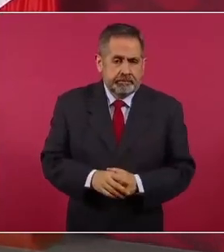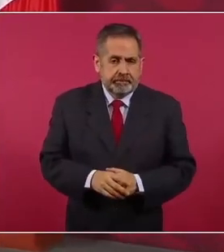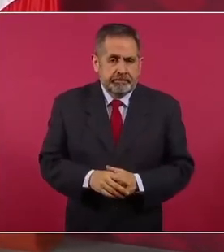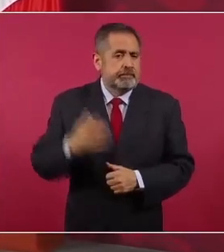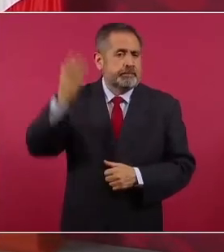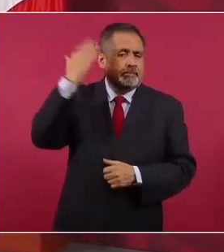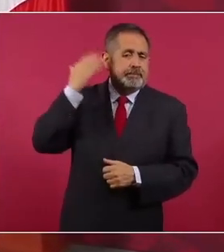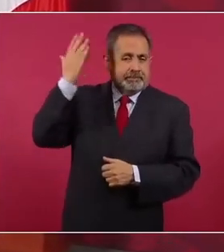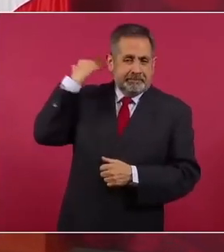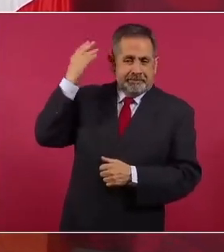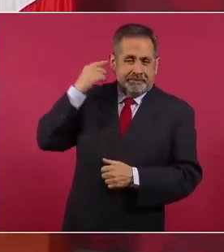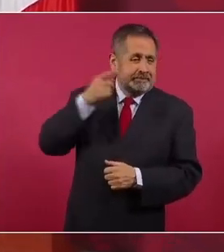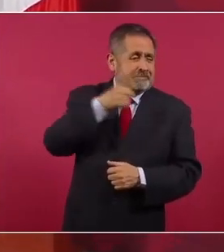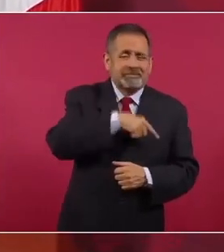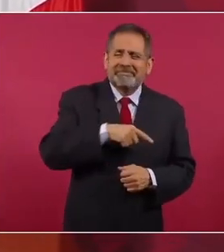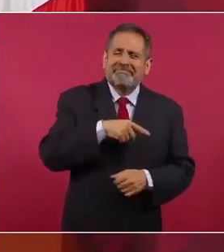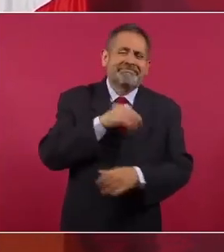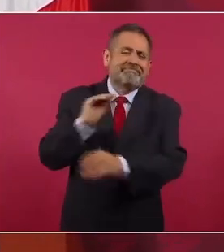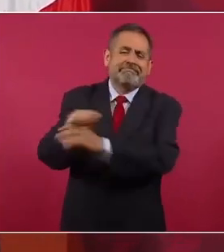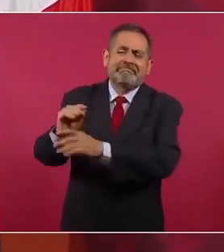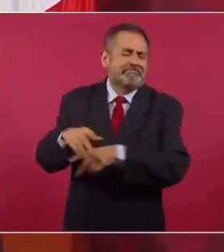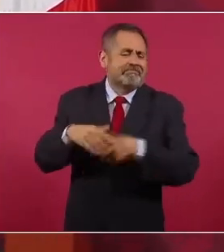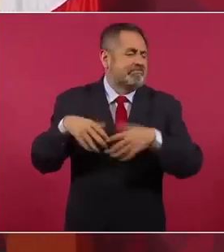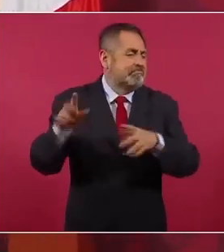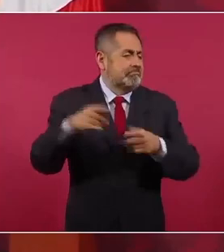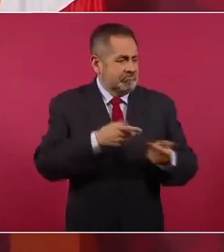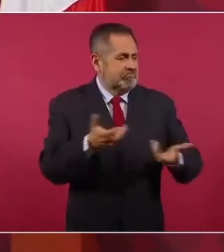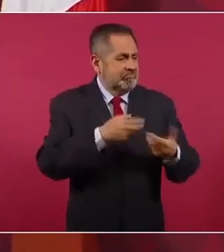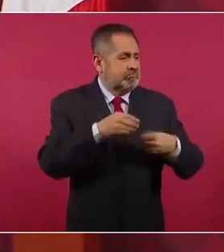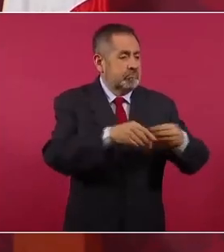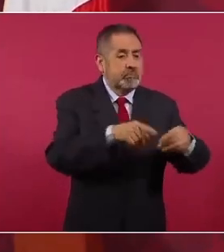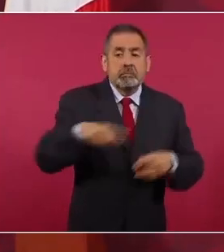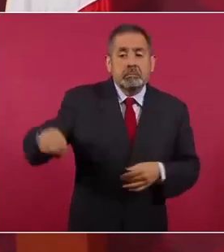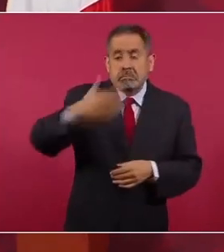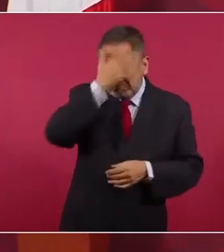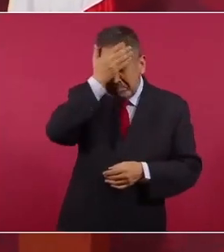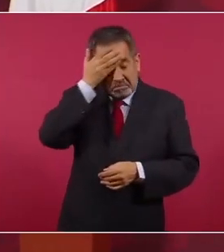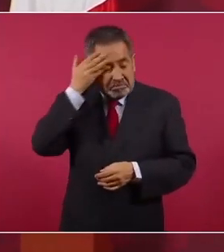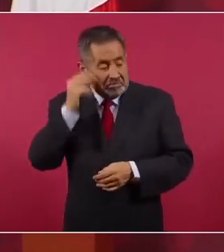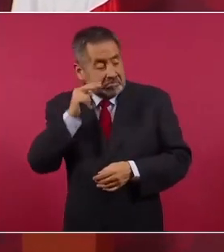hacían lo que querían porque la gente ni se enteraba.